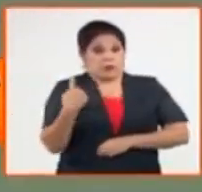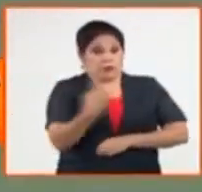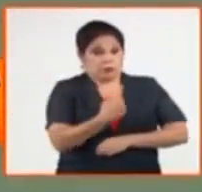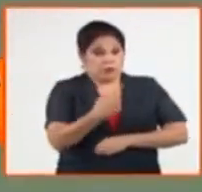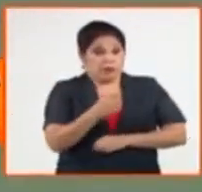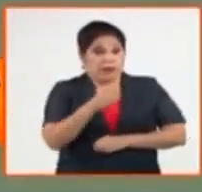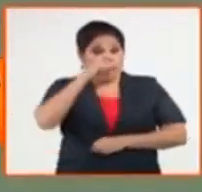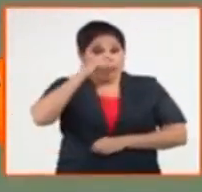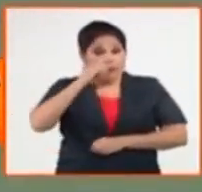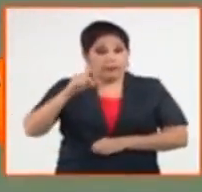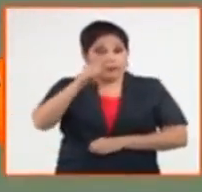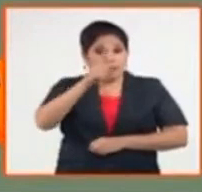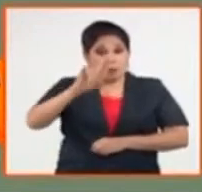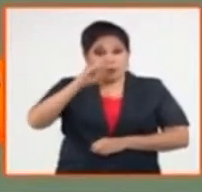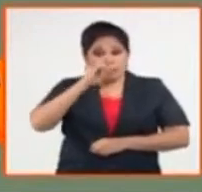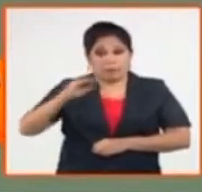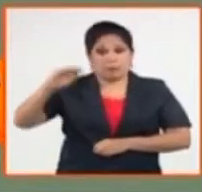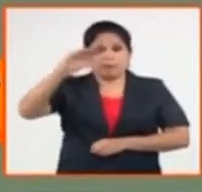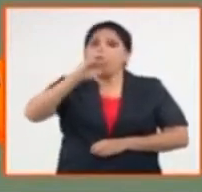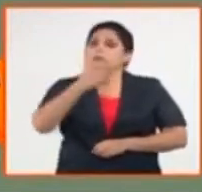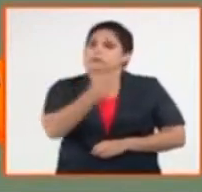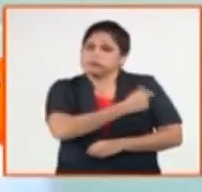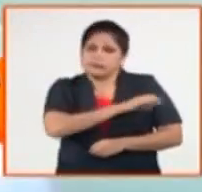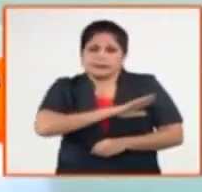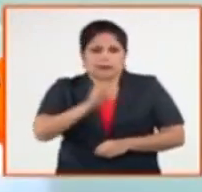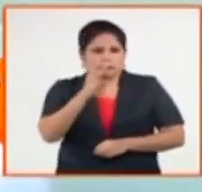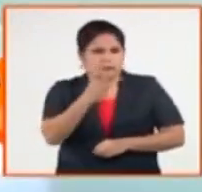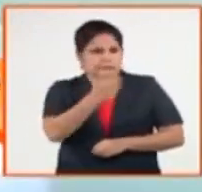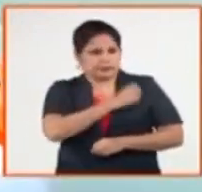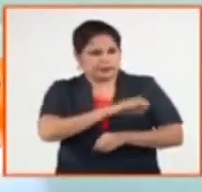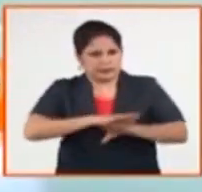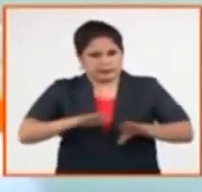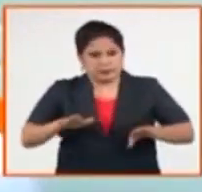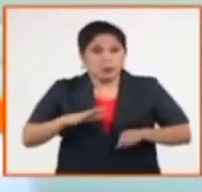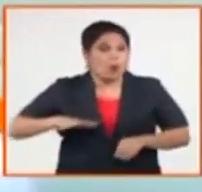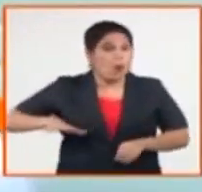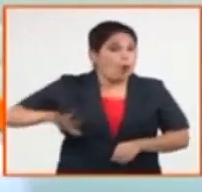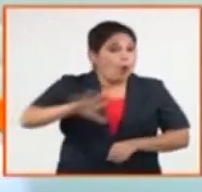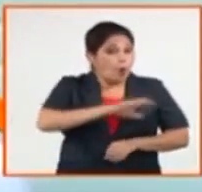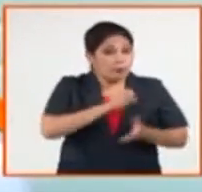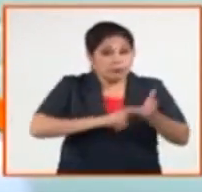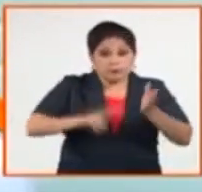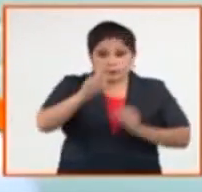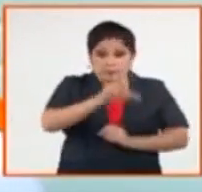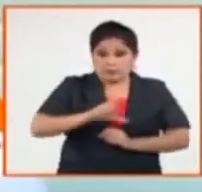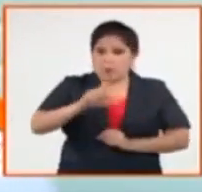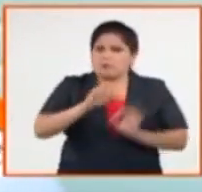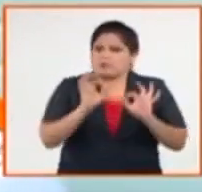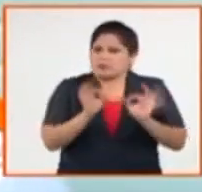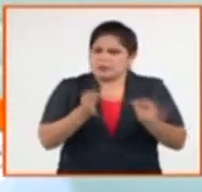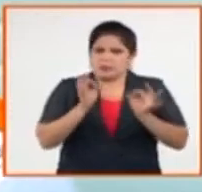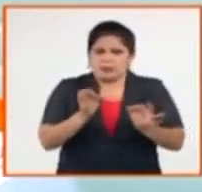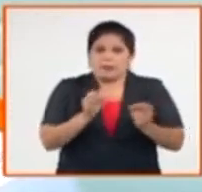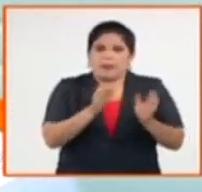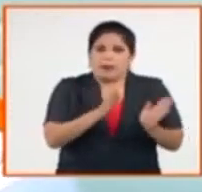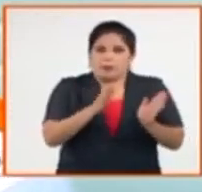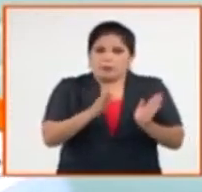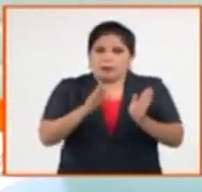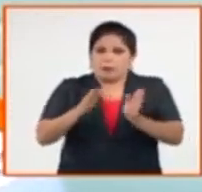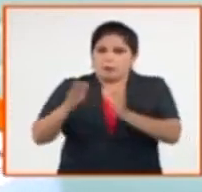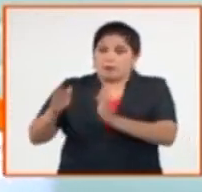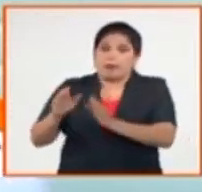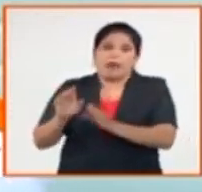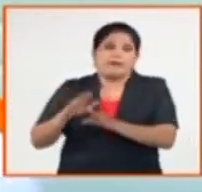de 19 años está vacunada, concluida su tercera dosis. Ya todo el resto de la provincia, que siempre se fueron aplazando personas por estar fuera